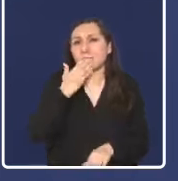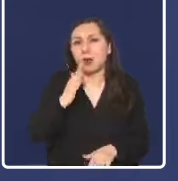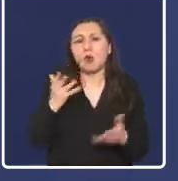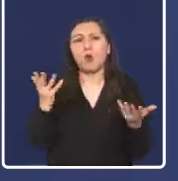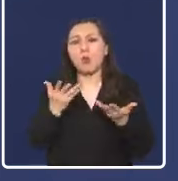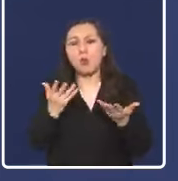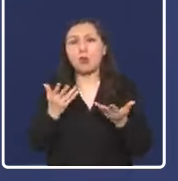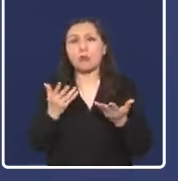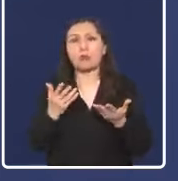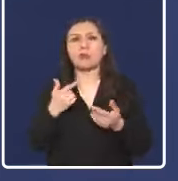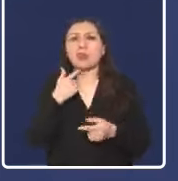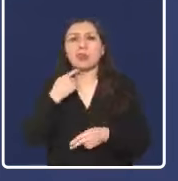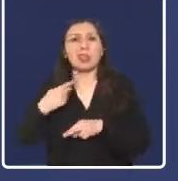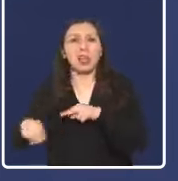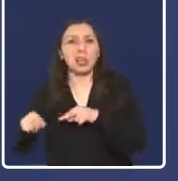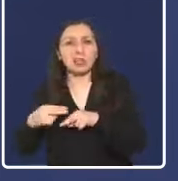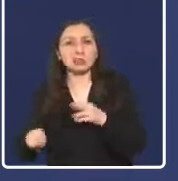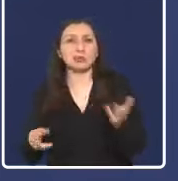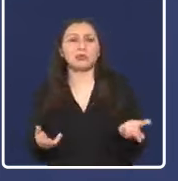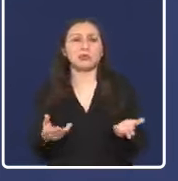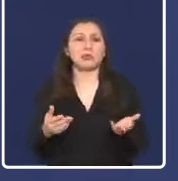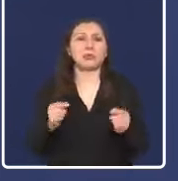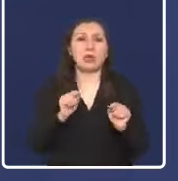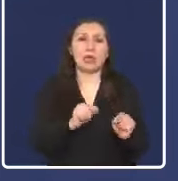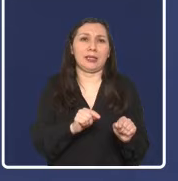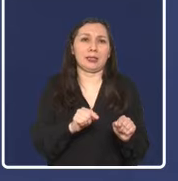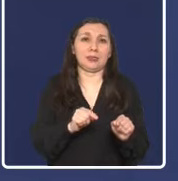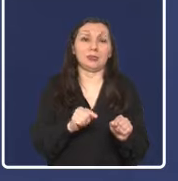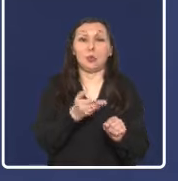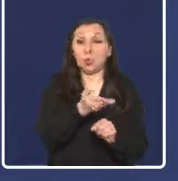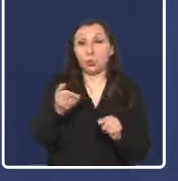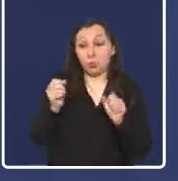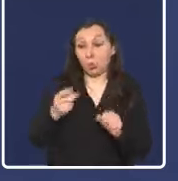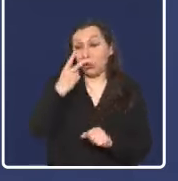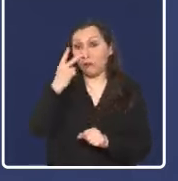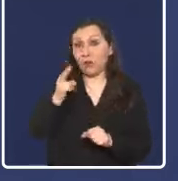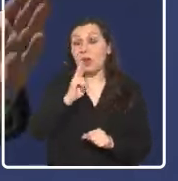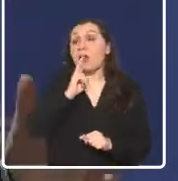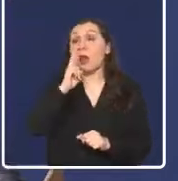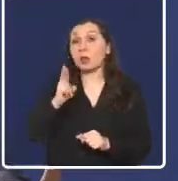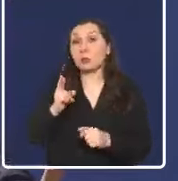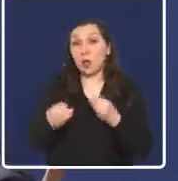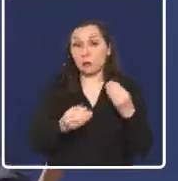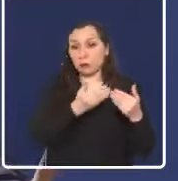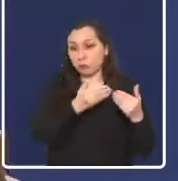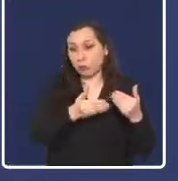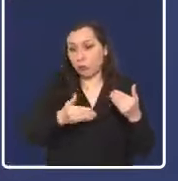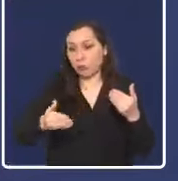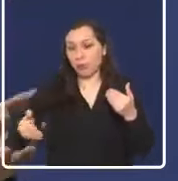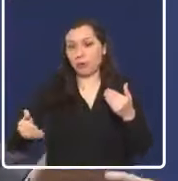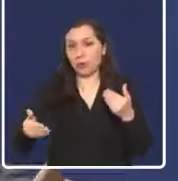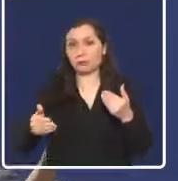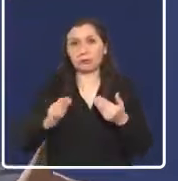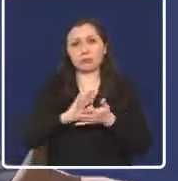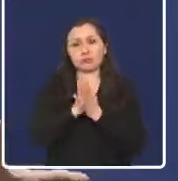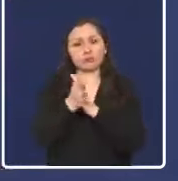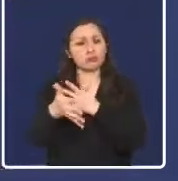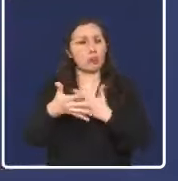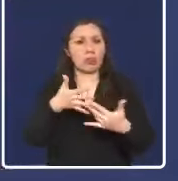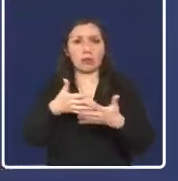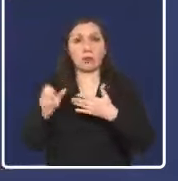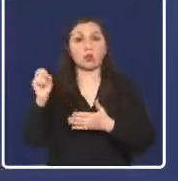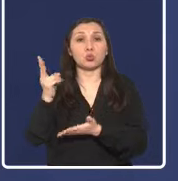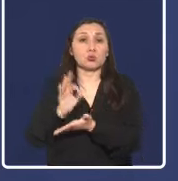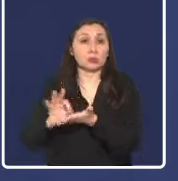cómo se hace, qué es lo que se hace en esto, y ustedes pueden ver los resultados de lo que se ha hecho. total transparencia,